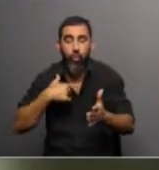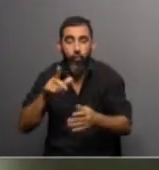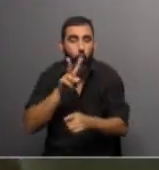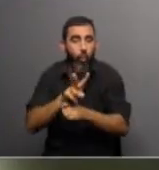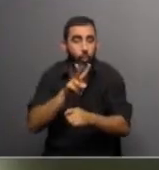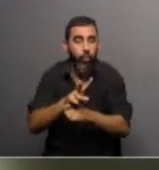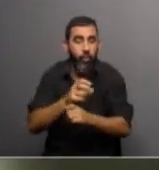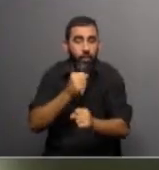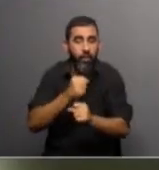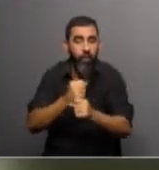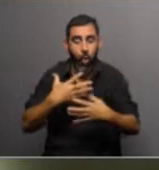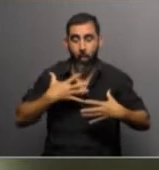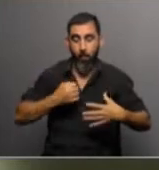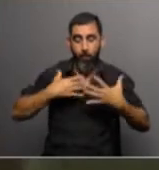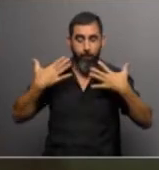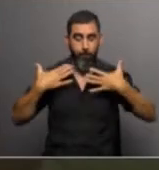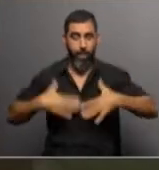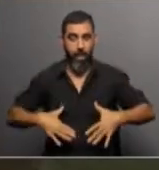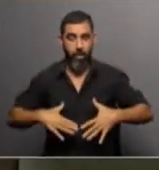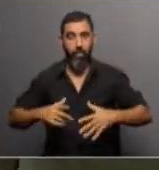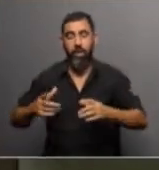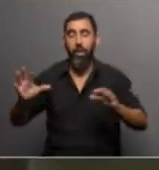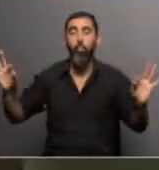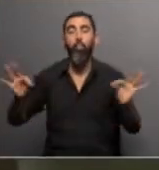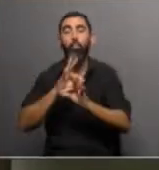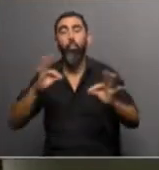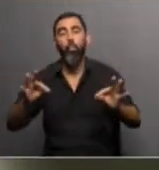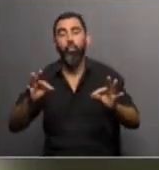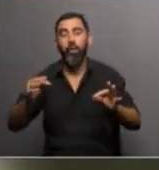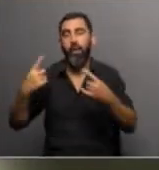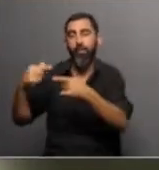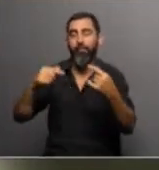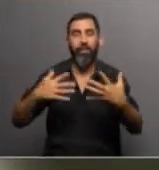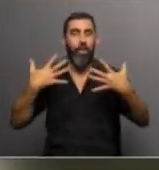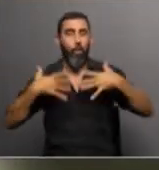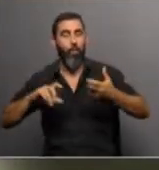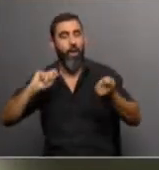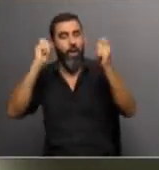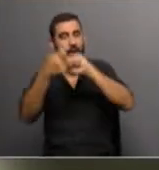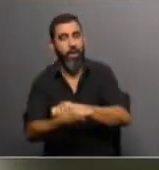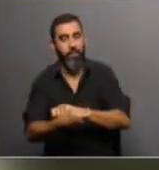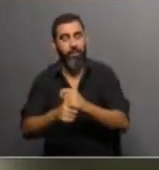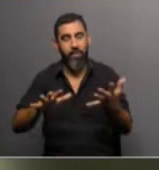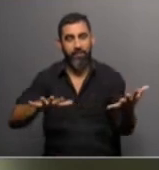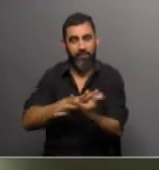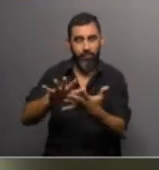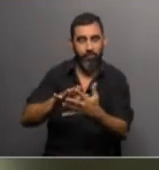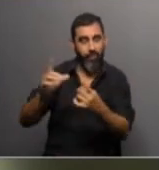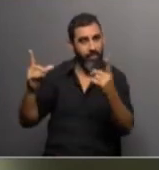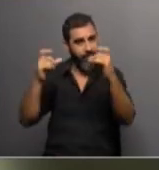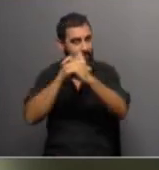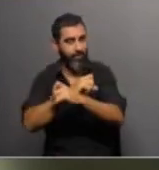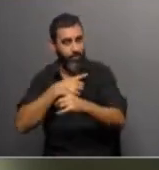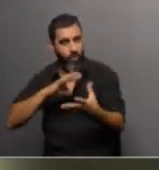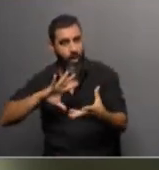guardia vestido de blanco y ir a tocar vestido diferente. Era como una situación bastante